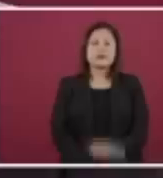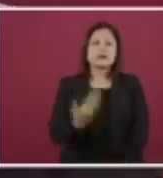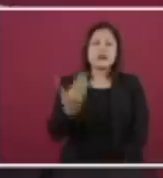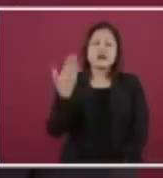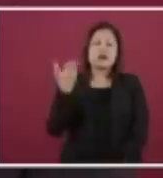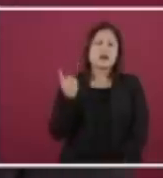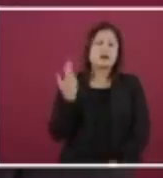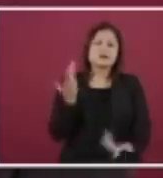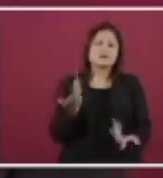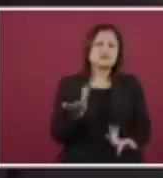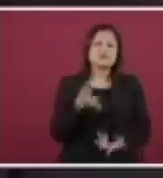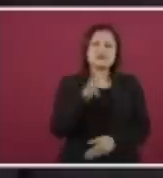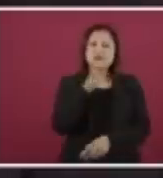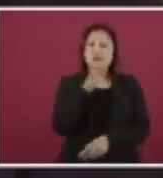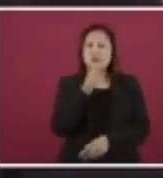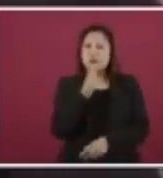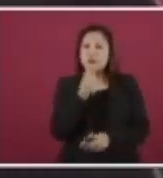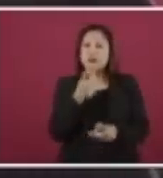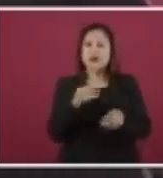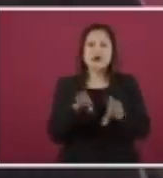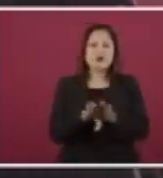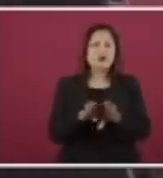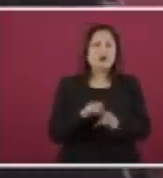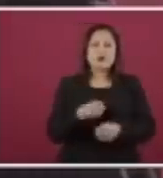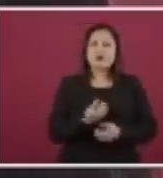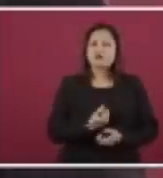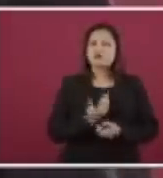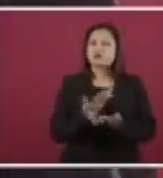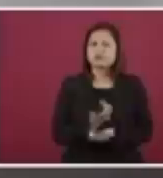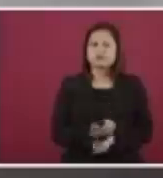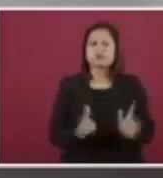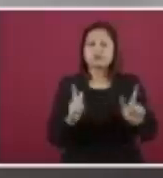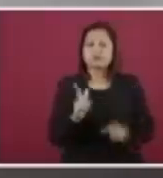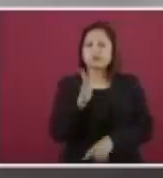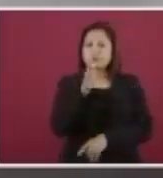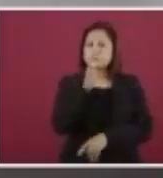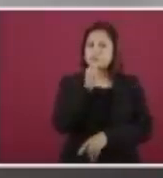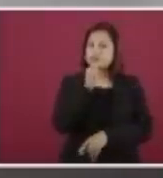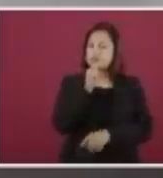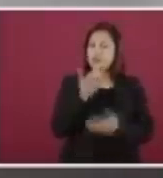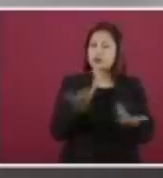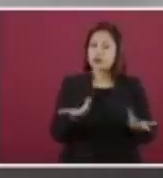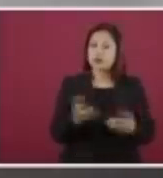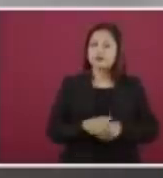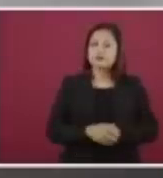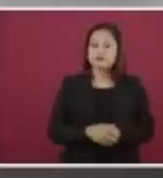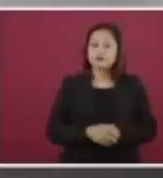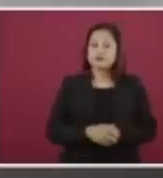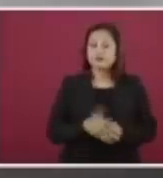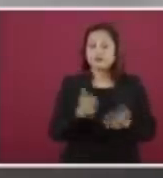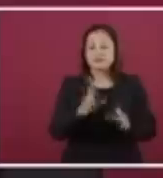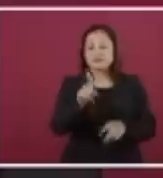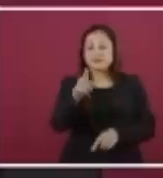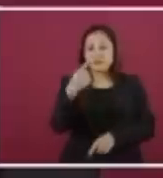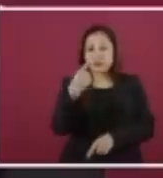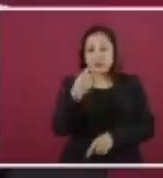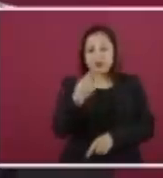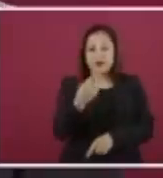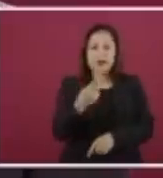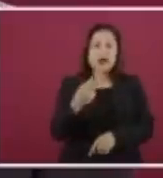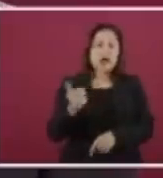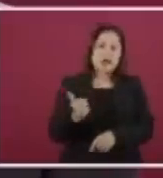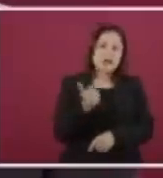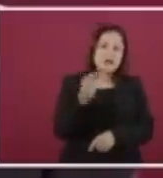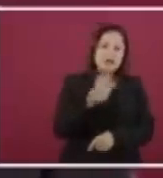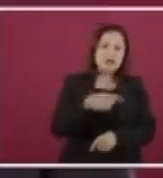garantía para la libertad de expresión, que por cierto, el día de hoy es el día de la libertad de prensa. Qué bien que